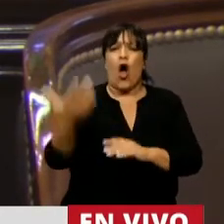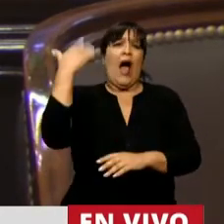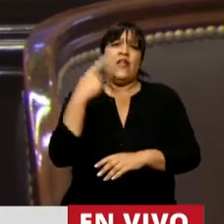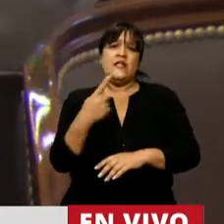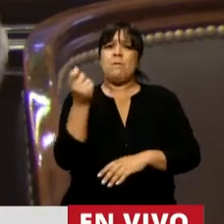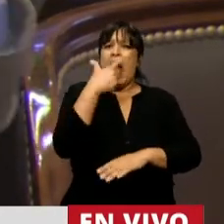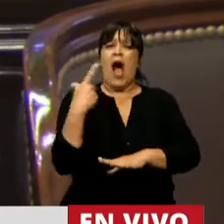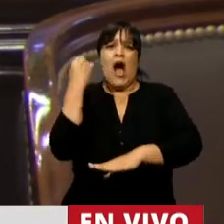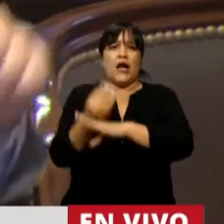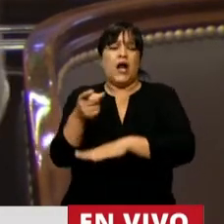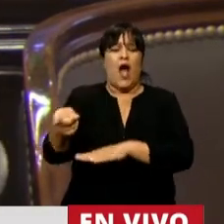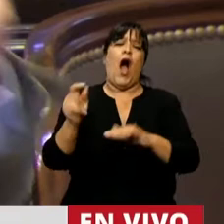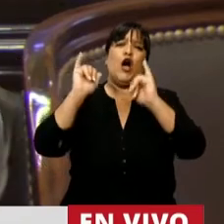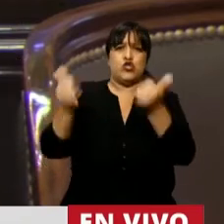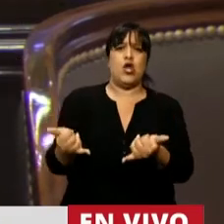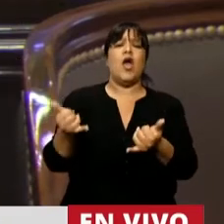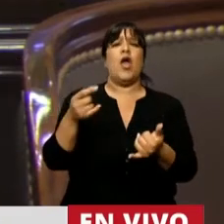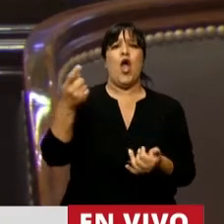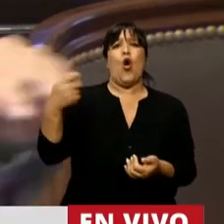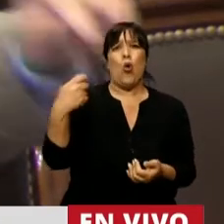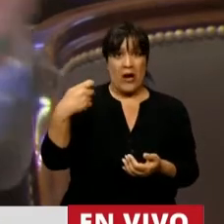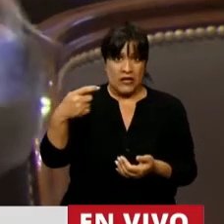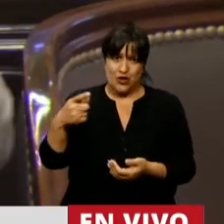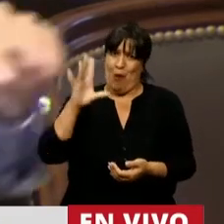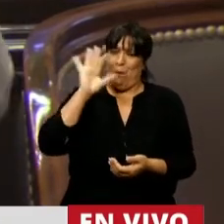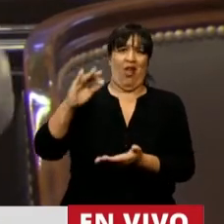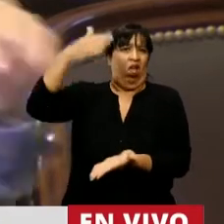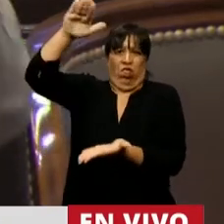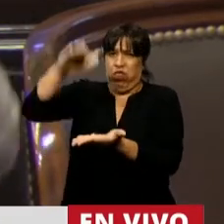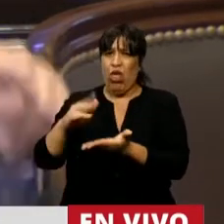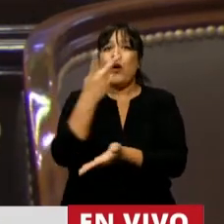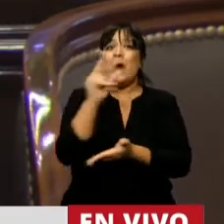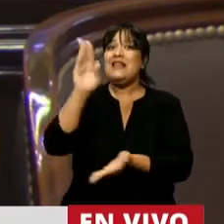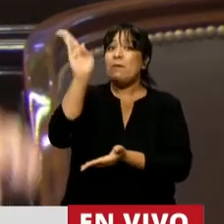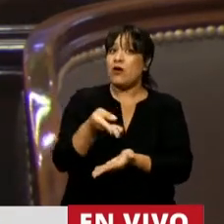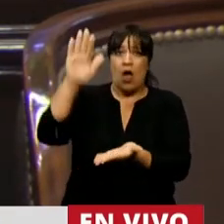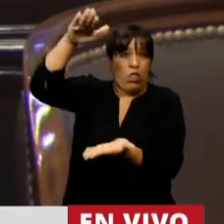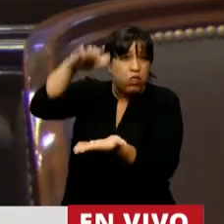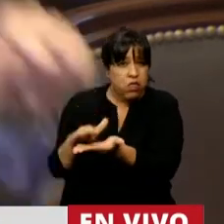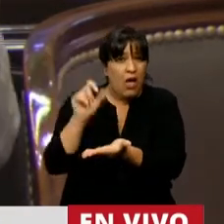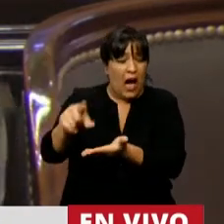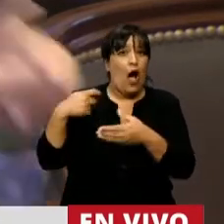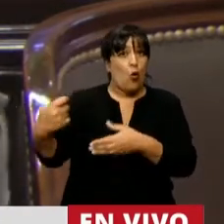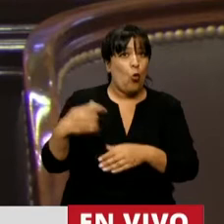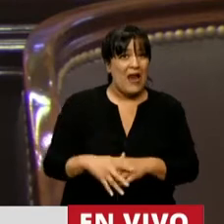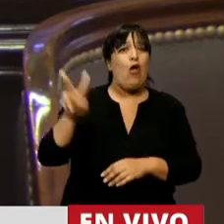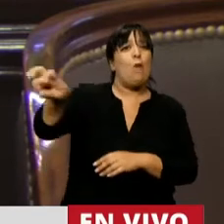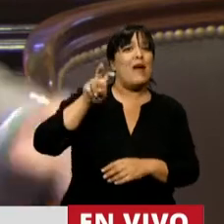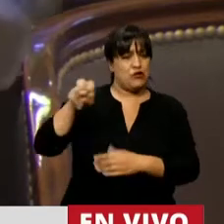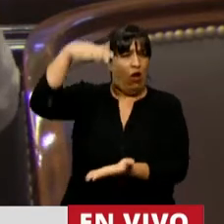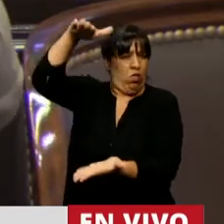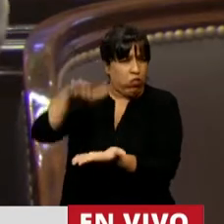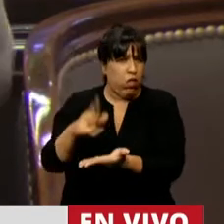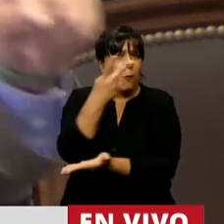no solamente le redujo las jubilaciones en términos reales un 20 por ciento a nuestros jubilados y pensionados